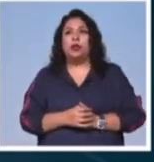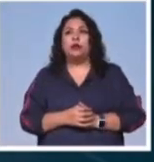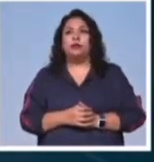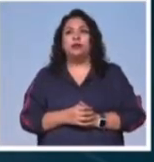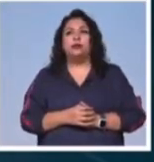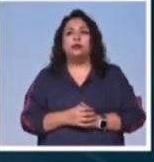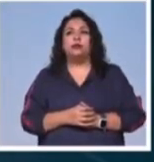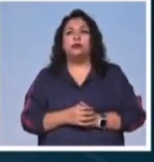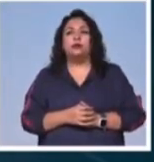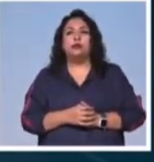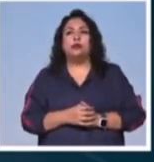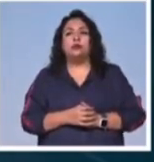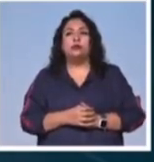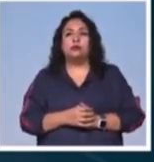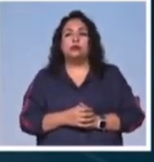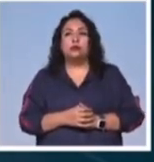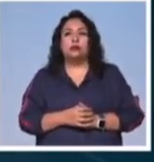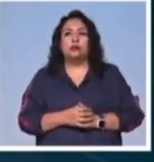Justino?